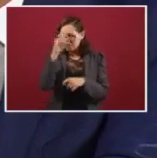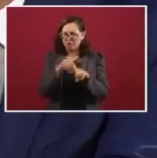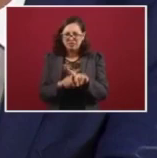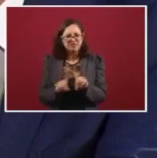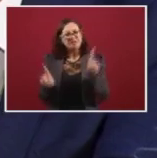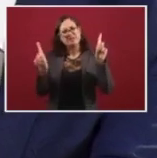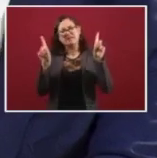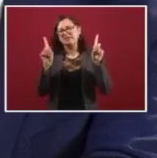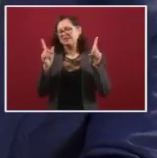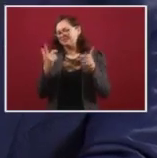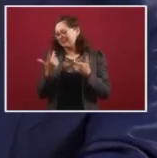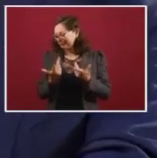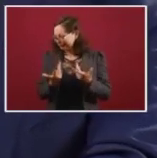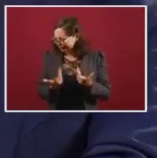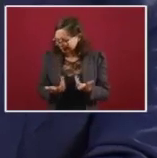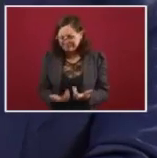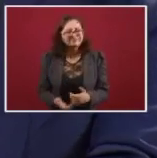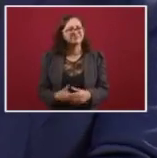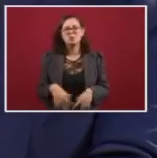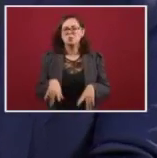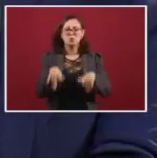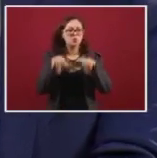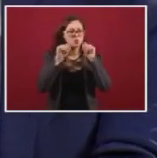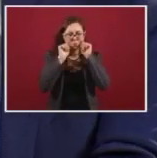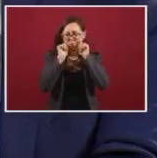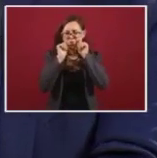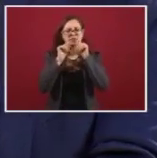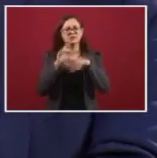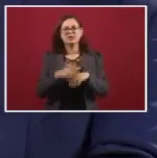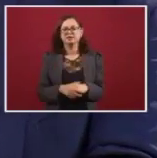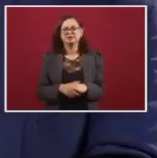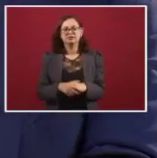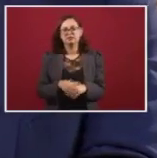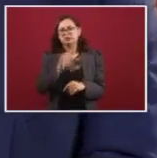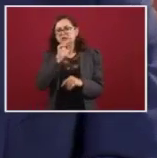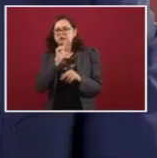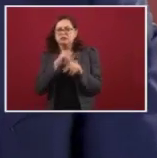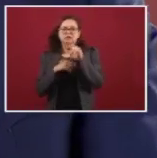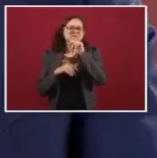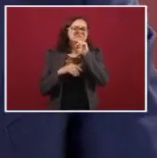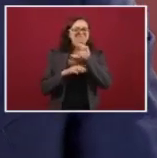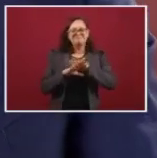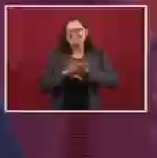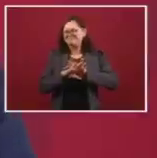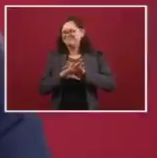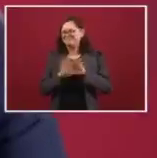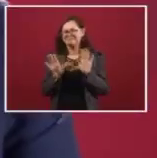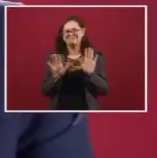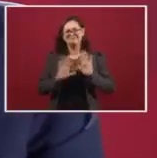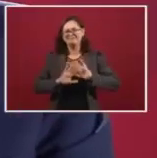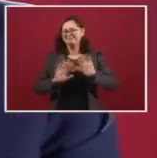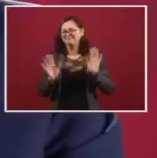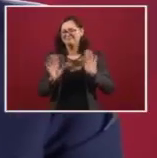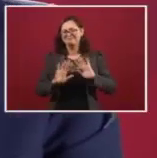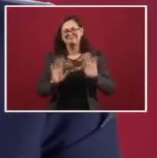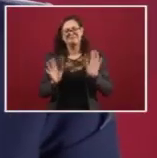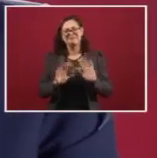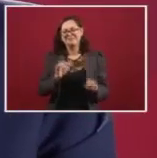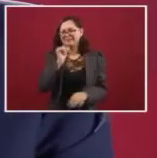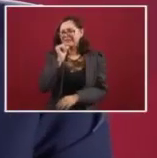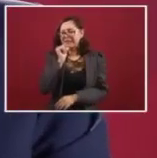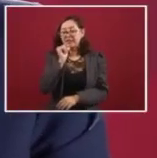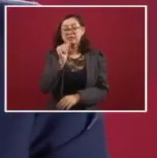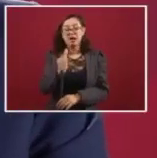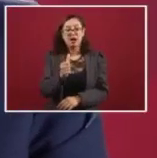Y no importa. Y no nos debe de preocupar. Al contrario, eso demuestra que es